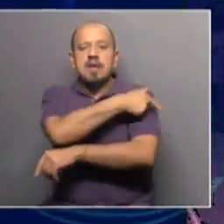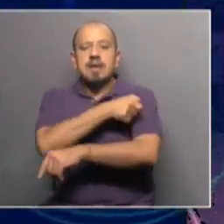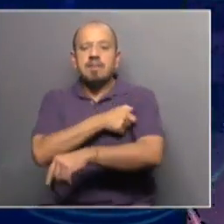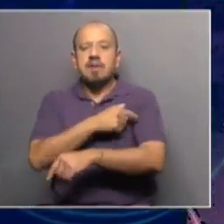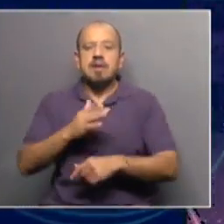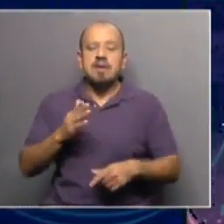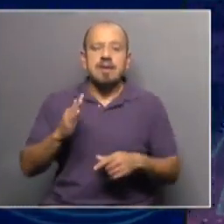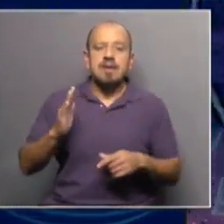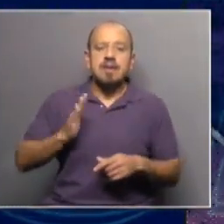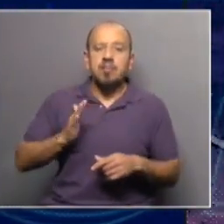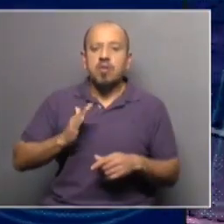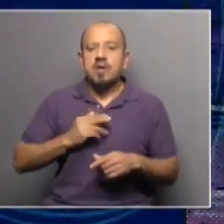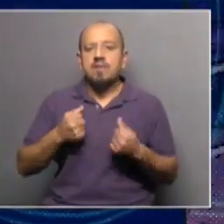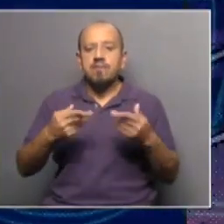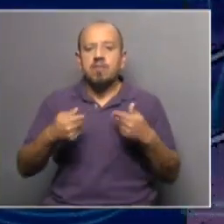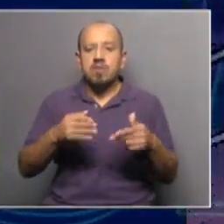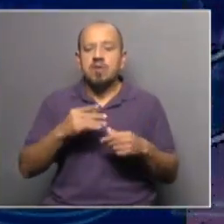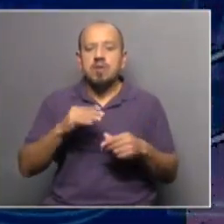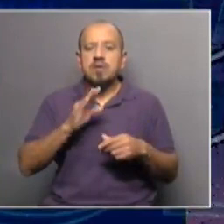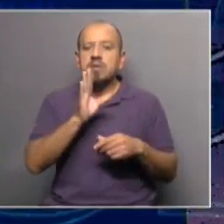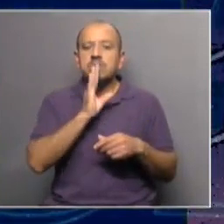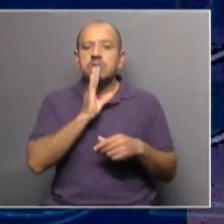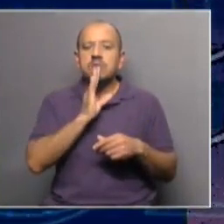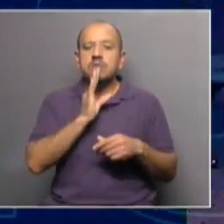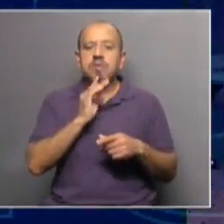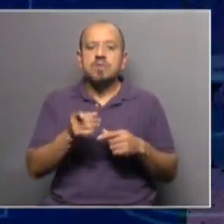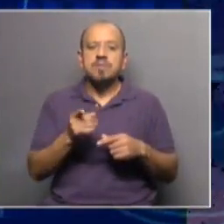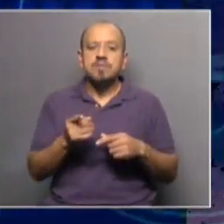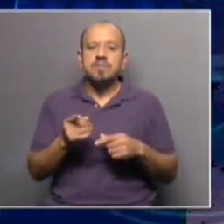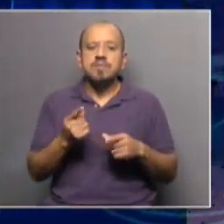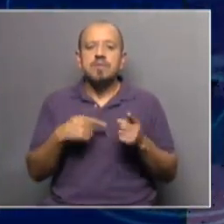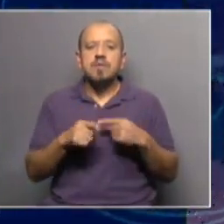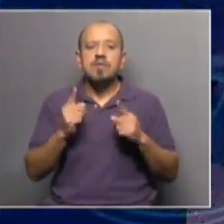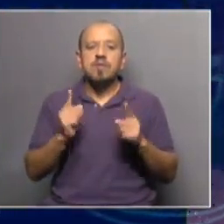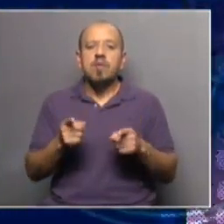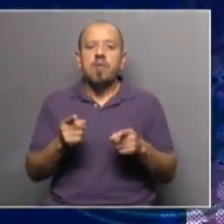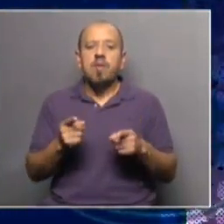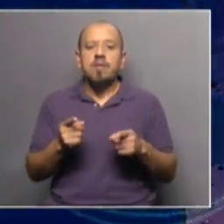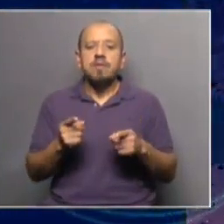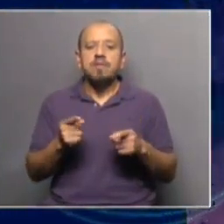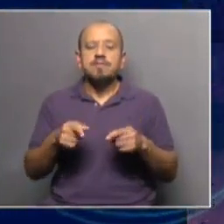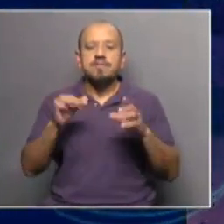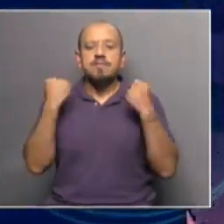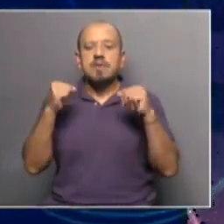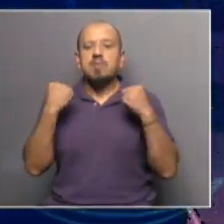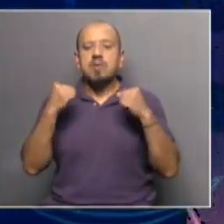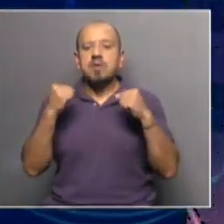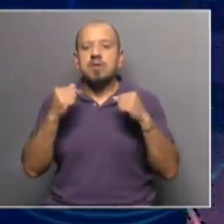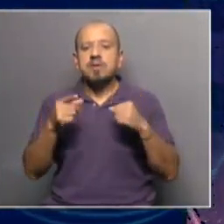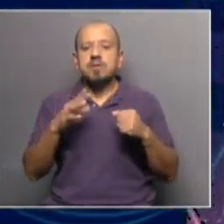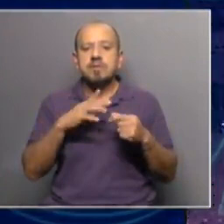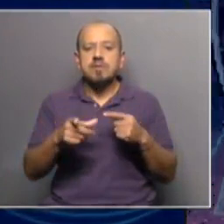tema de género, que es, bueno, esto está muy fuerte ahora, ¿no? Pero también hay casos de deportistas que han sido,